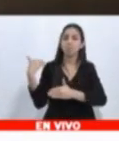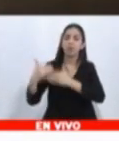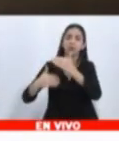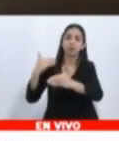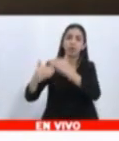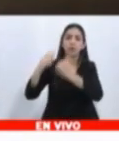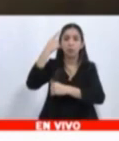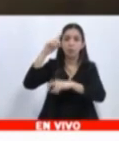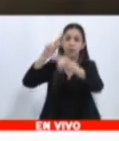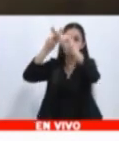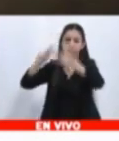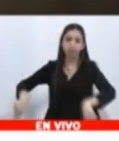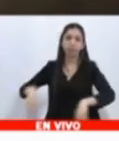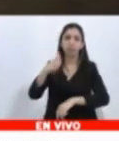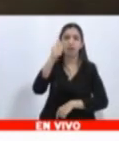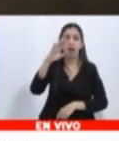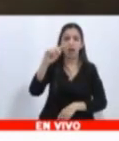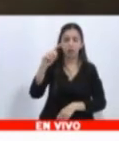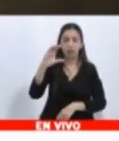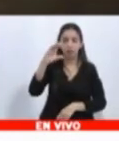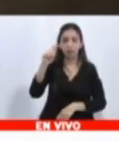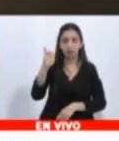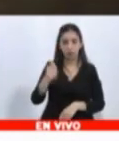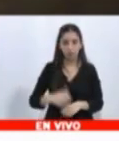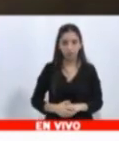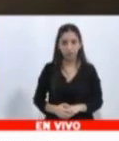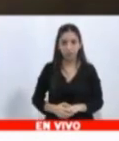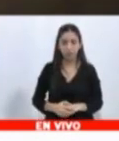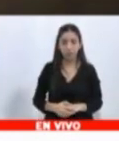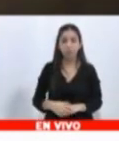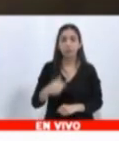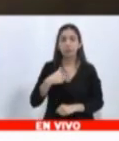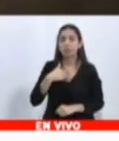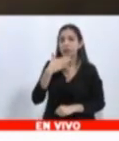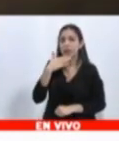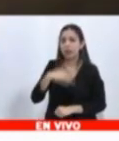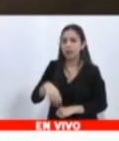que lleve adelante el proceso para la anulación del acta,